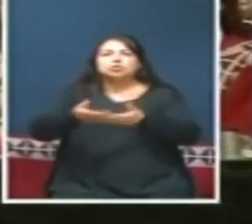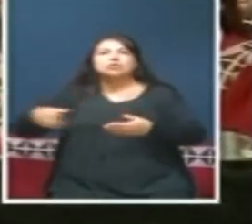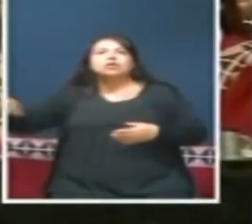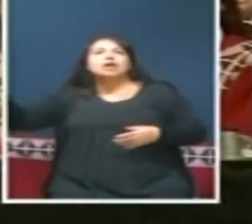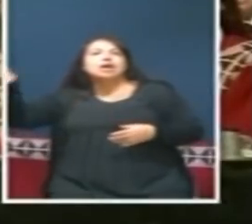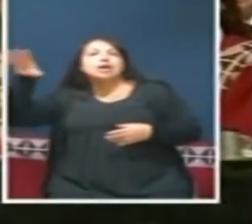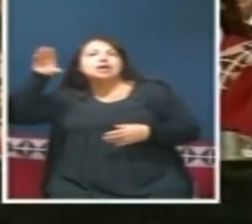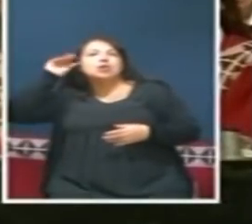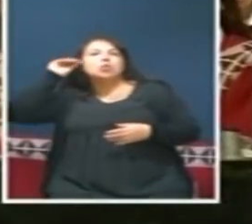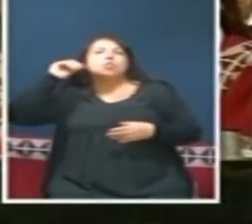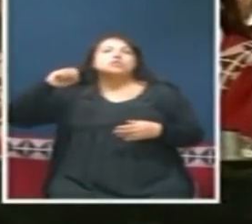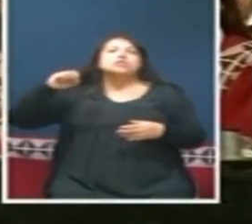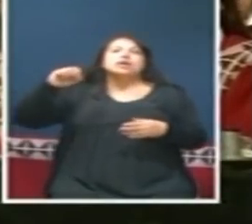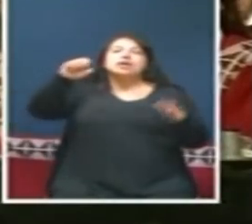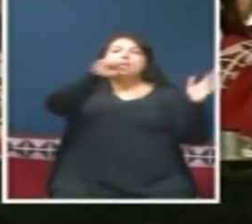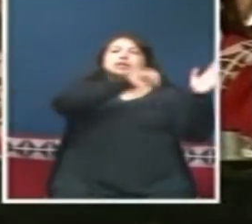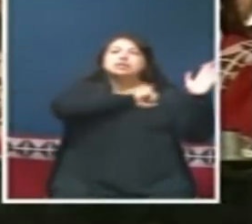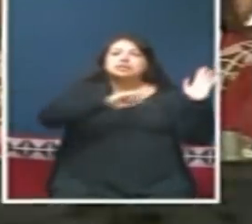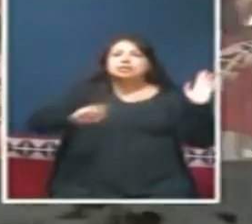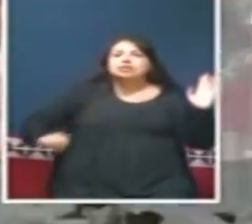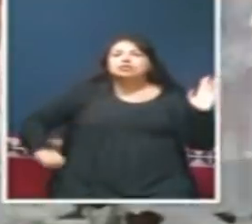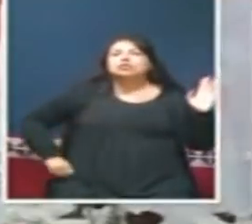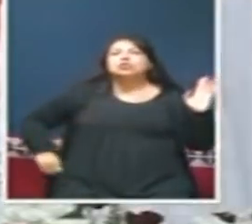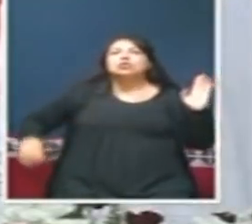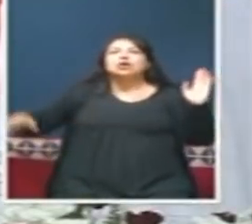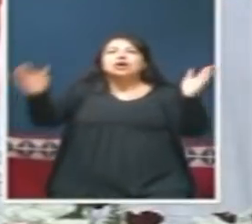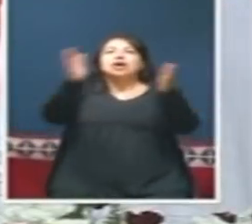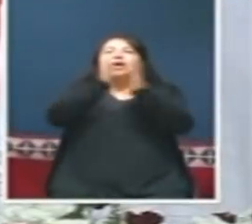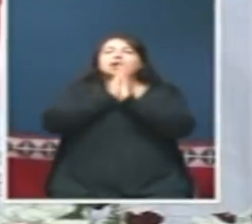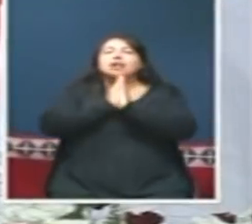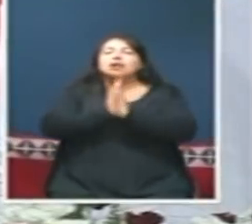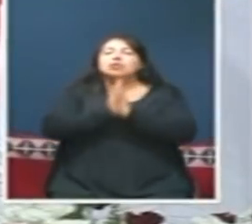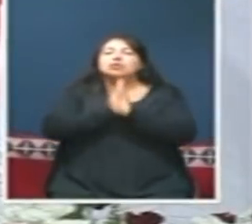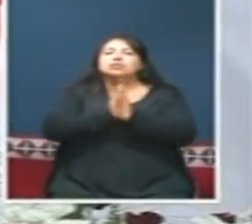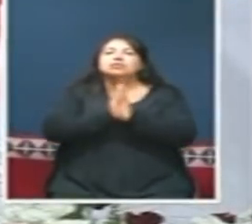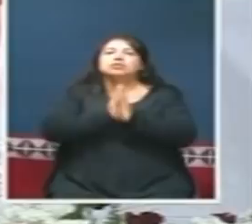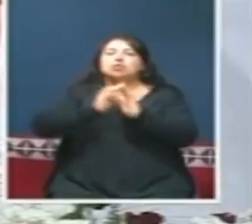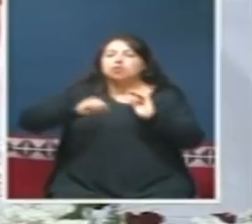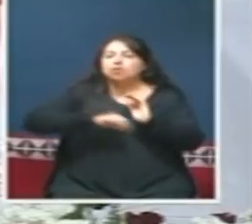Escucha, Señor, la oración de tu